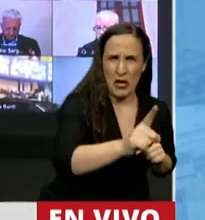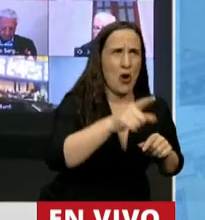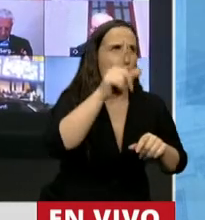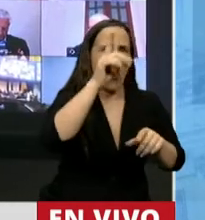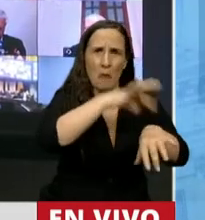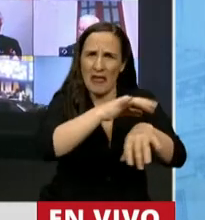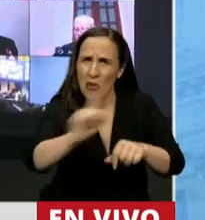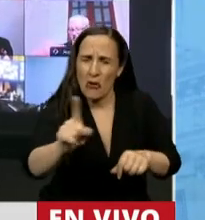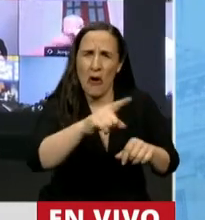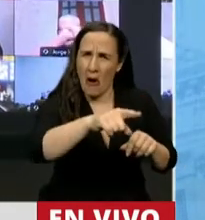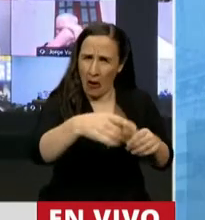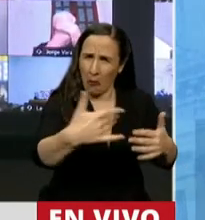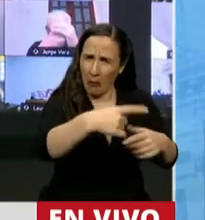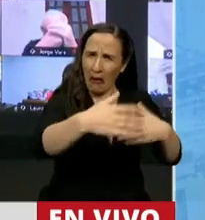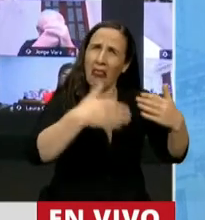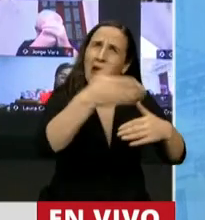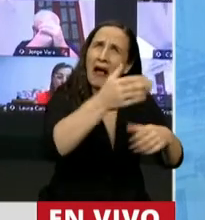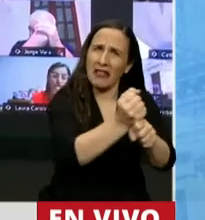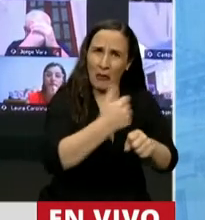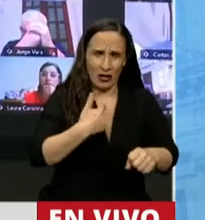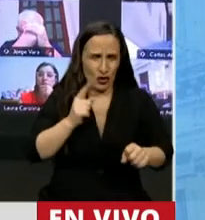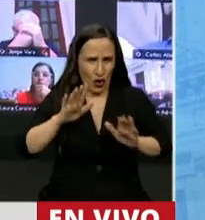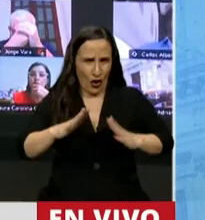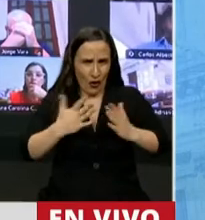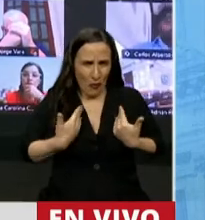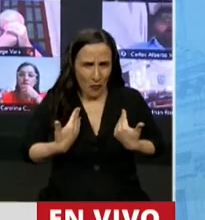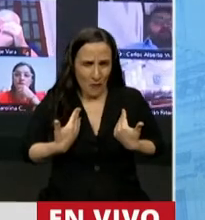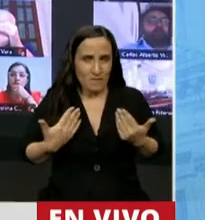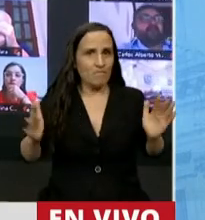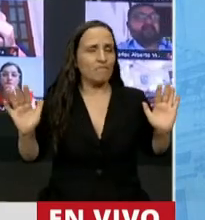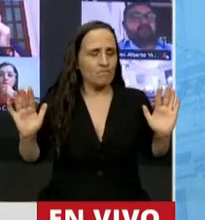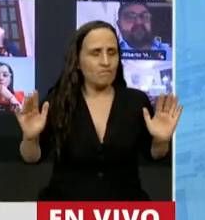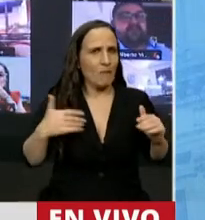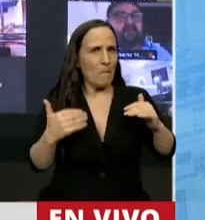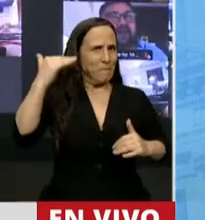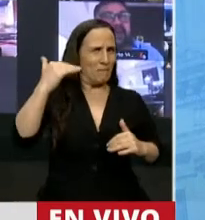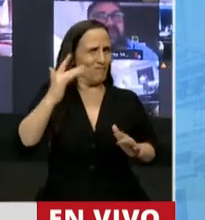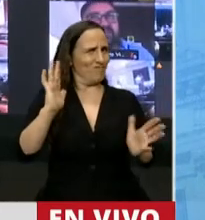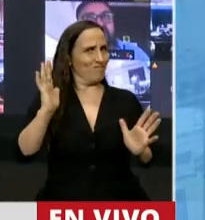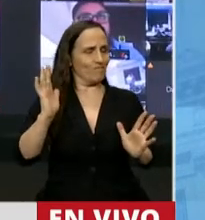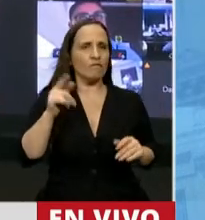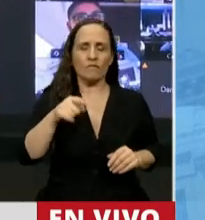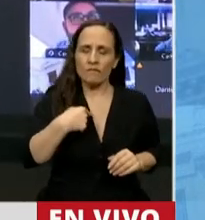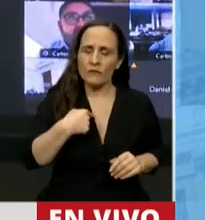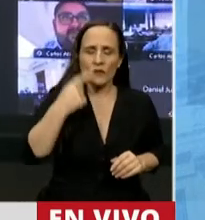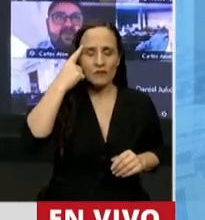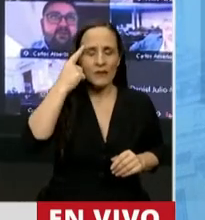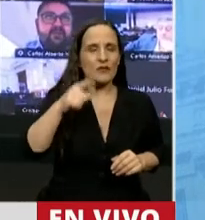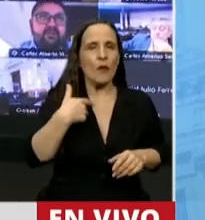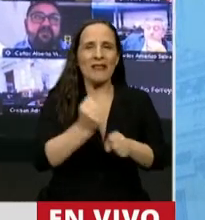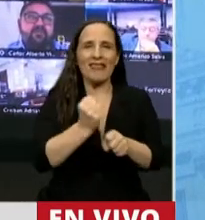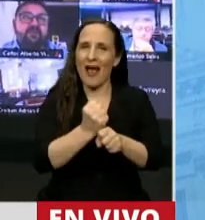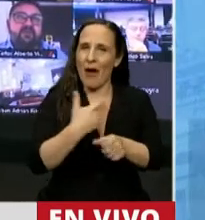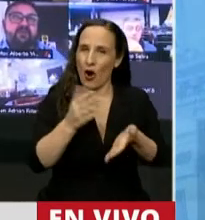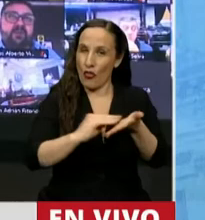con el virus. Y entonces, claramente creo que afectó el ejercicio de mi función legislativa, como